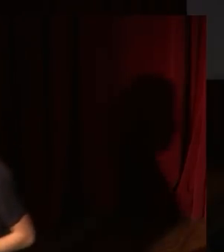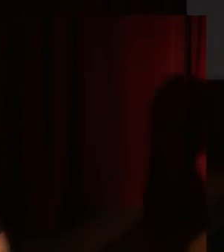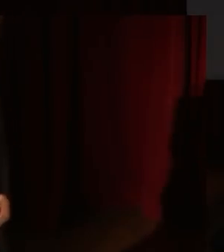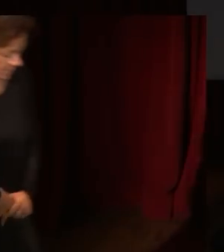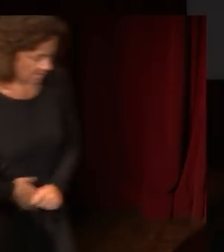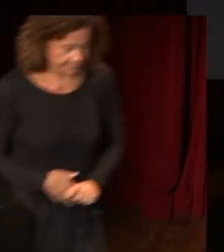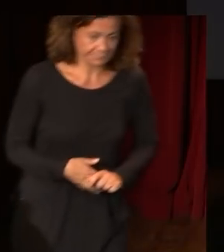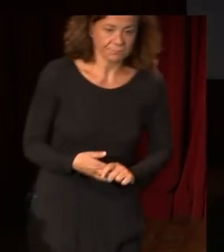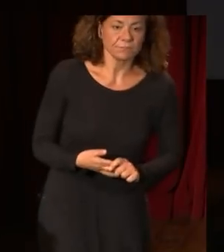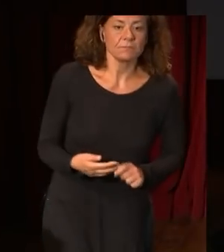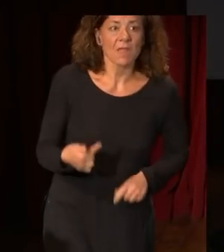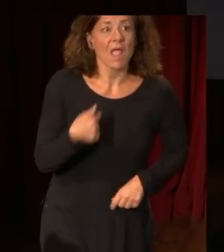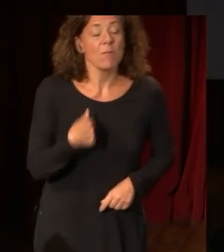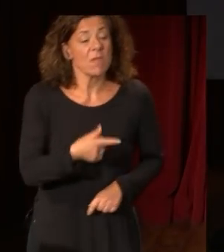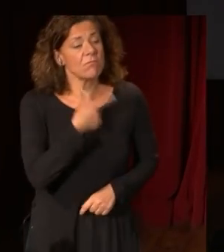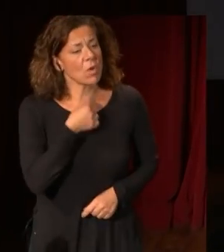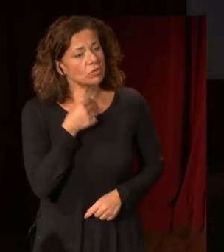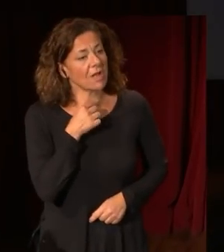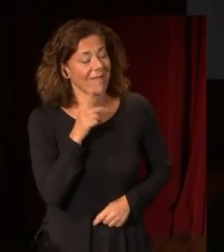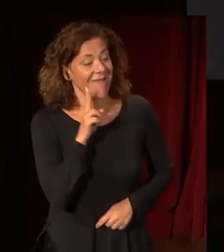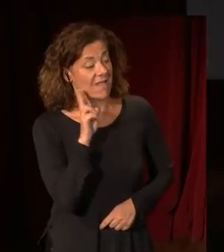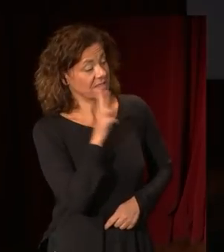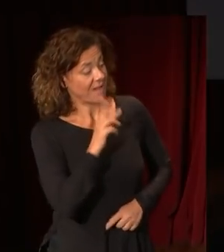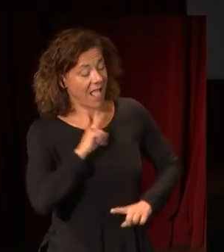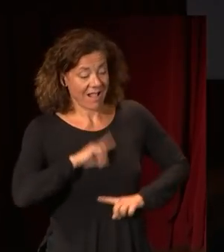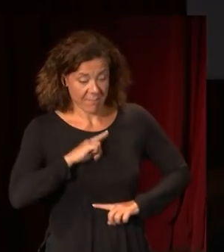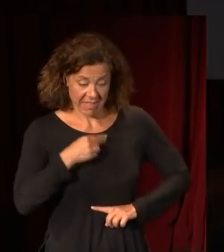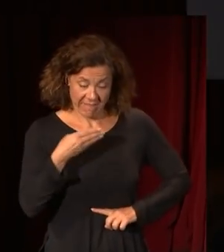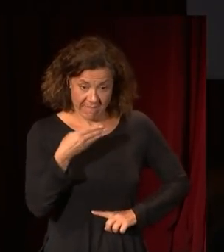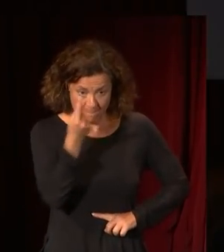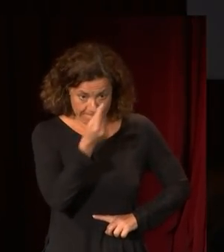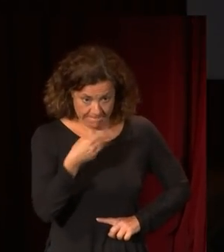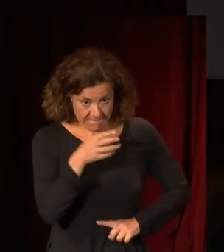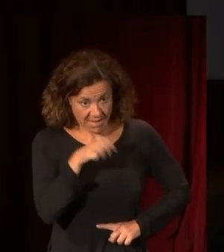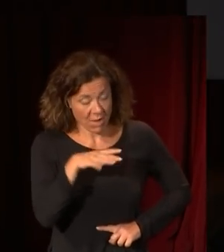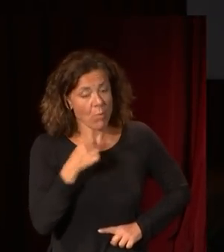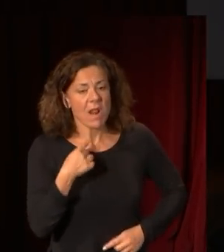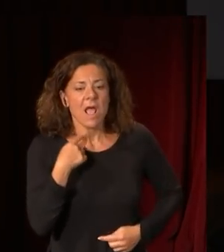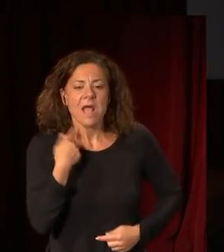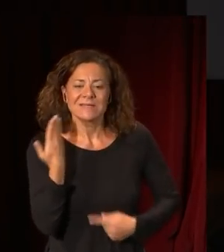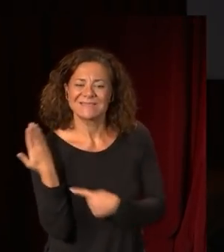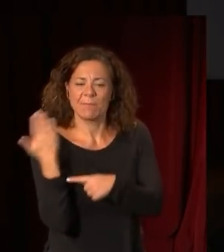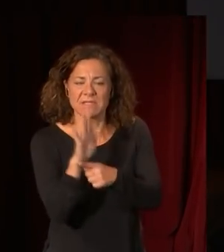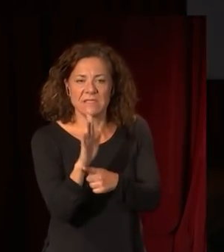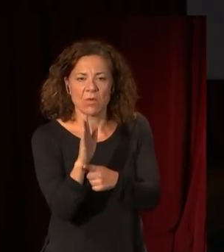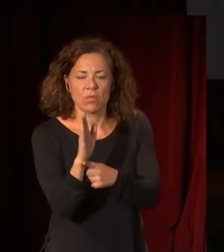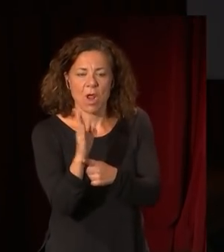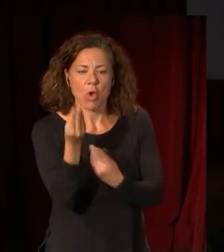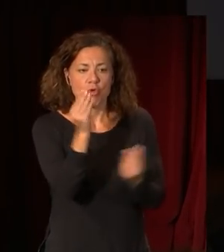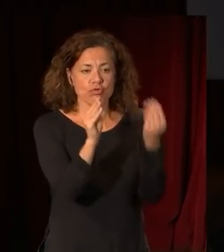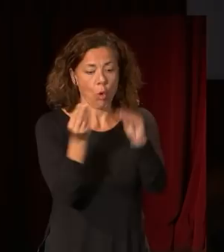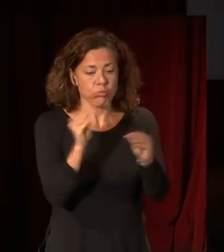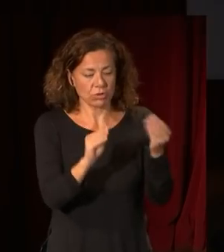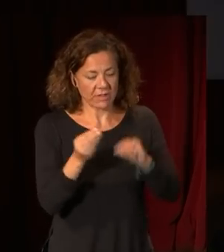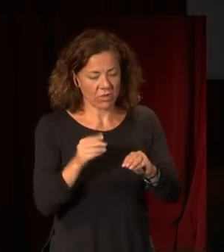aquí la capacidad de bermejo perdón para representar una composición que